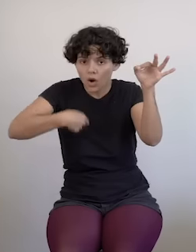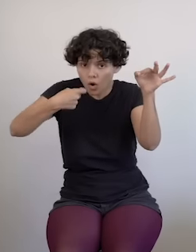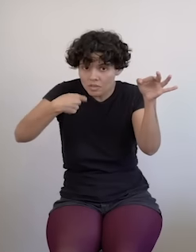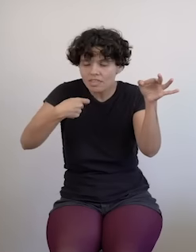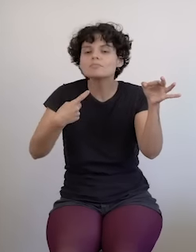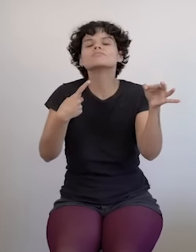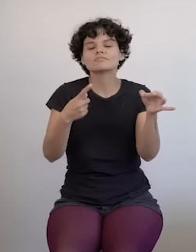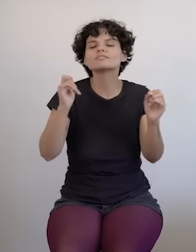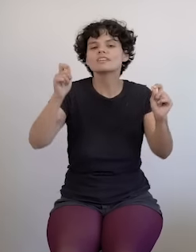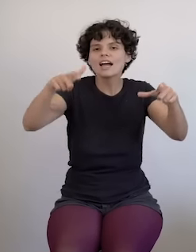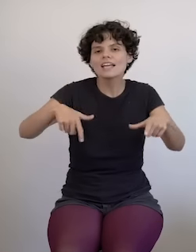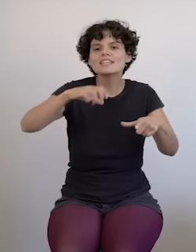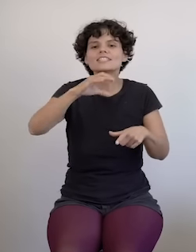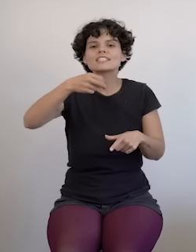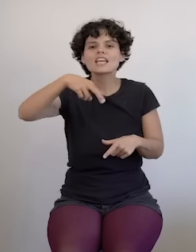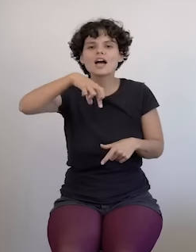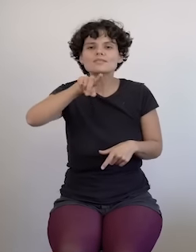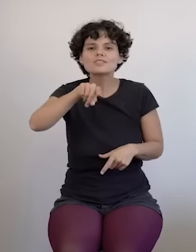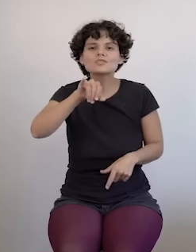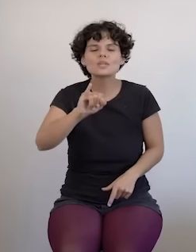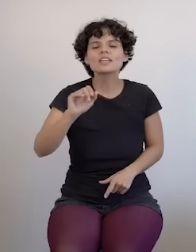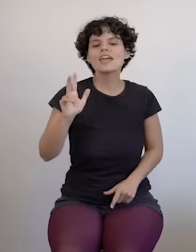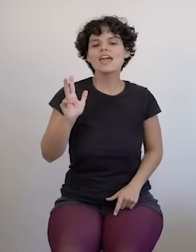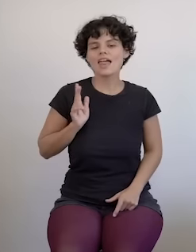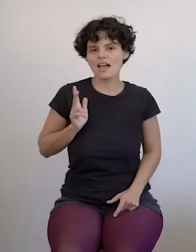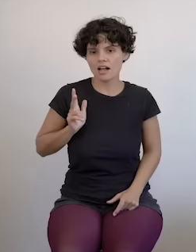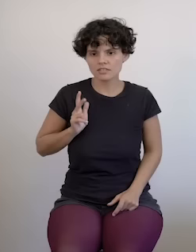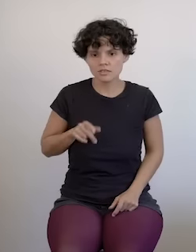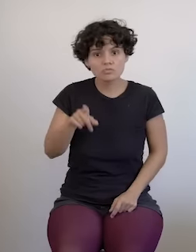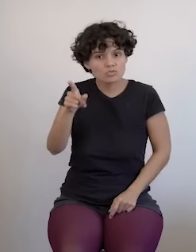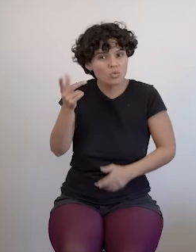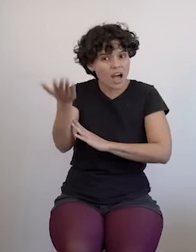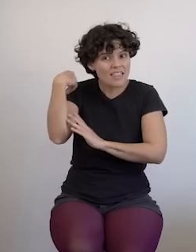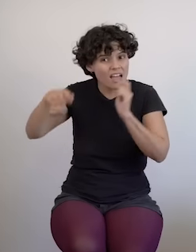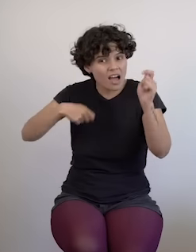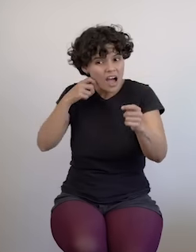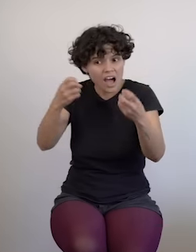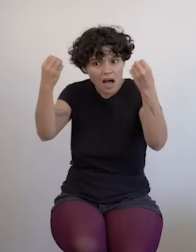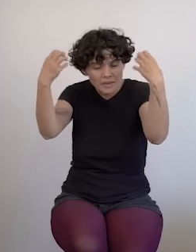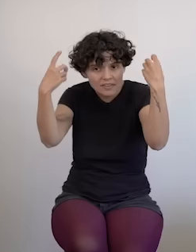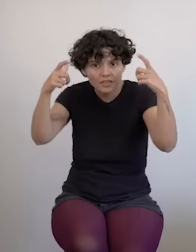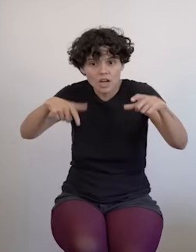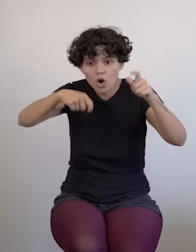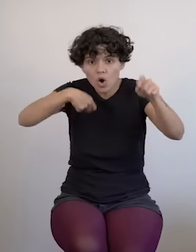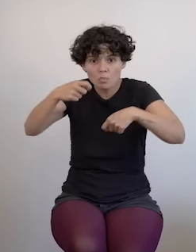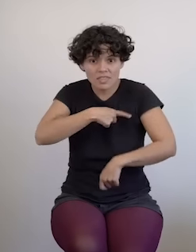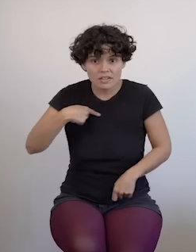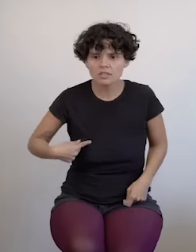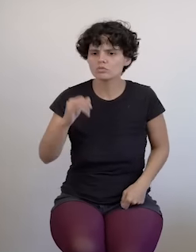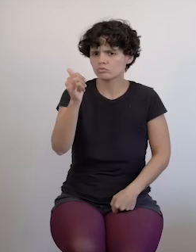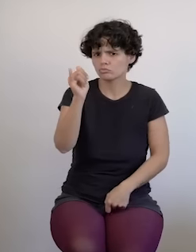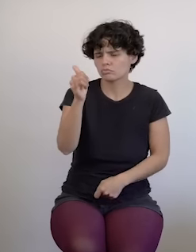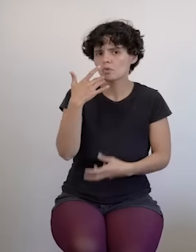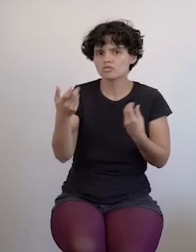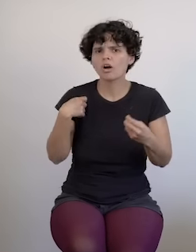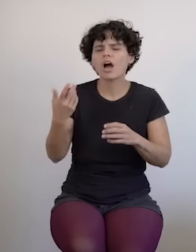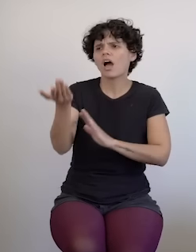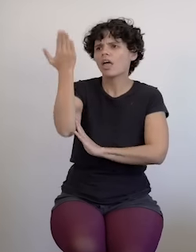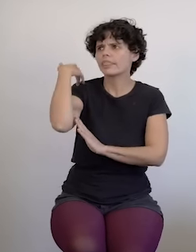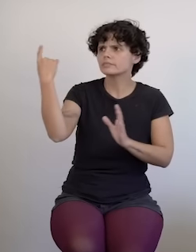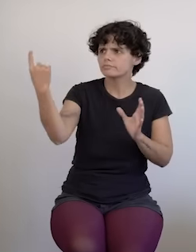carta. Muchas gracias y que les vaya bien. Y gracias por el platito. Yo supe que tú aprendiste a hacer comida china. Era tanto lo que me llamó la atención